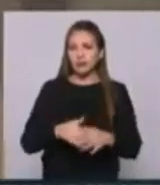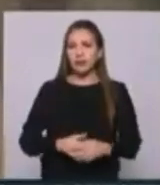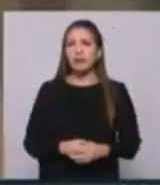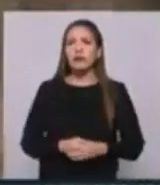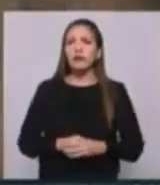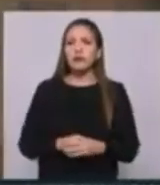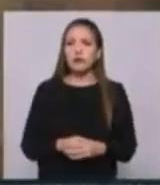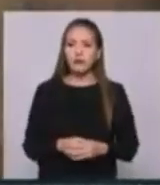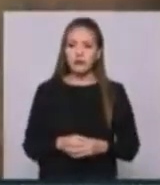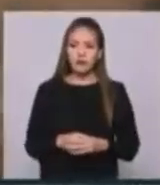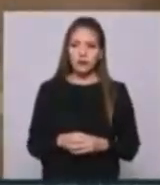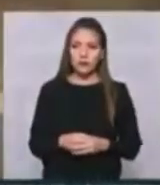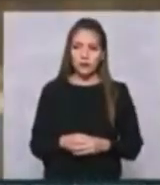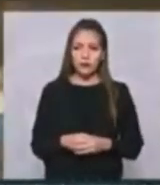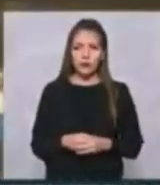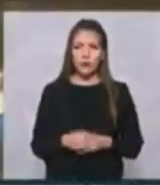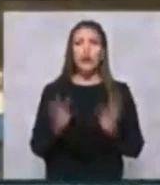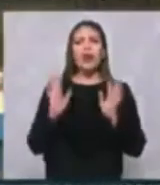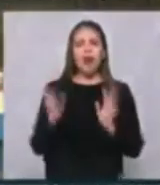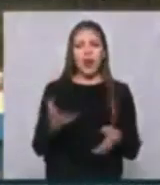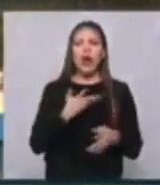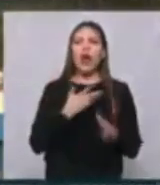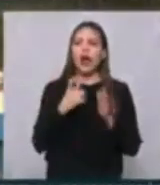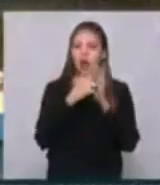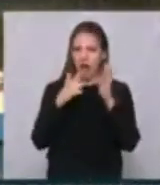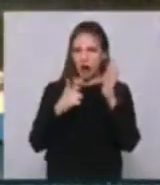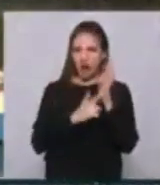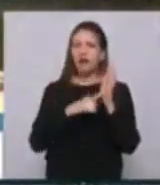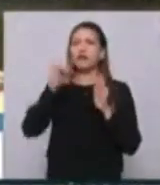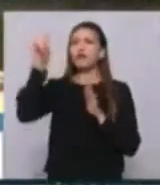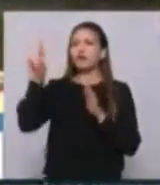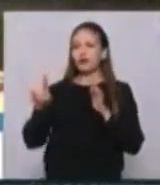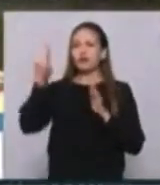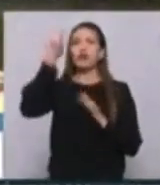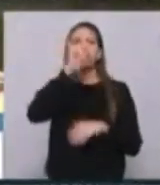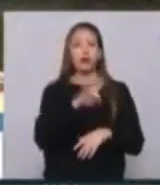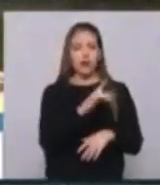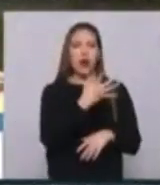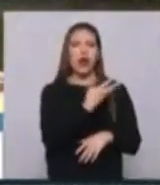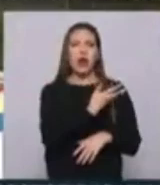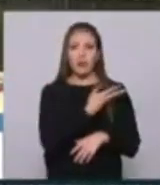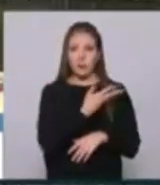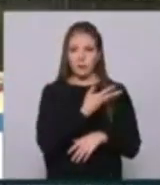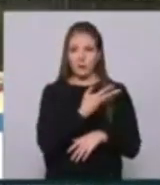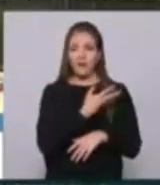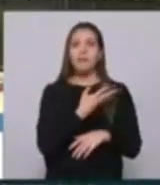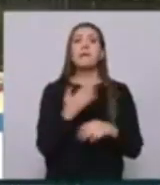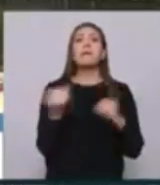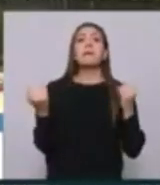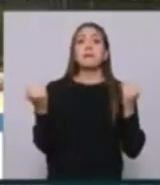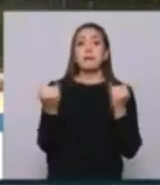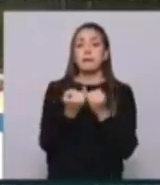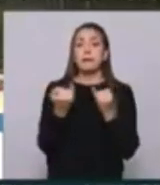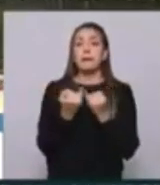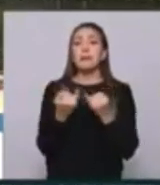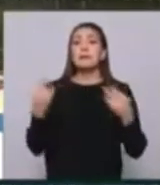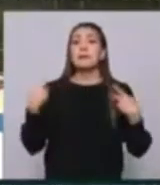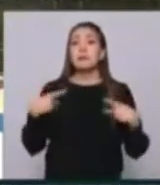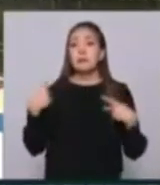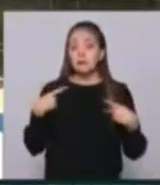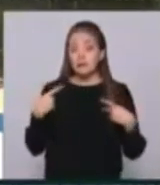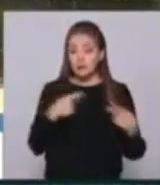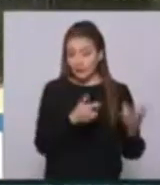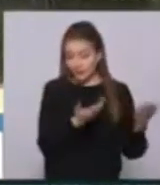Ya tienen reglamento las trajineras, incluso están pegados en sus toldos, y a su vez también a las personas que las